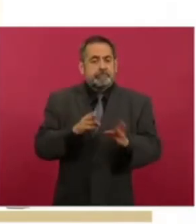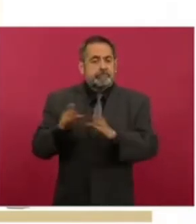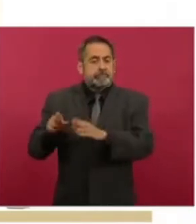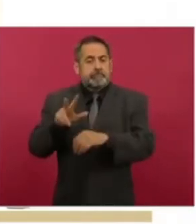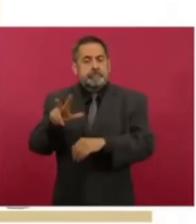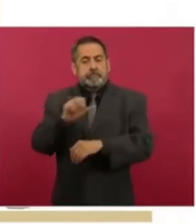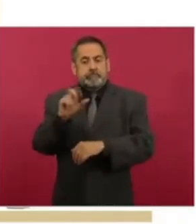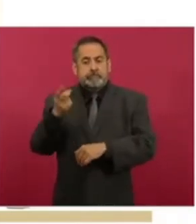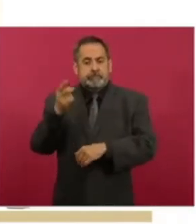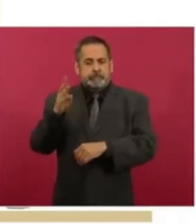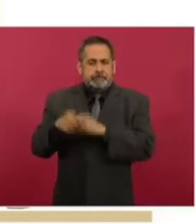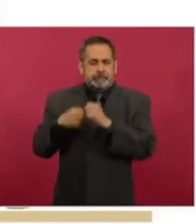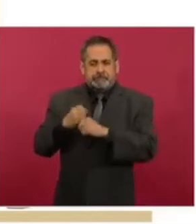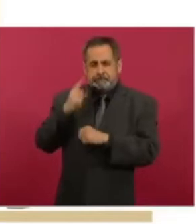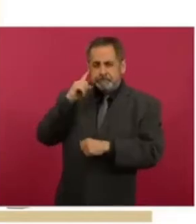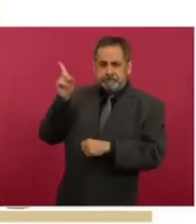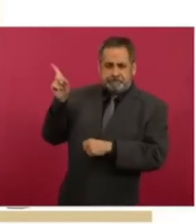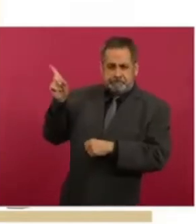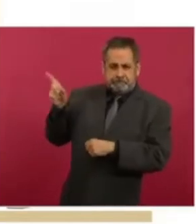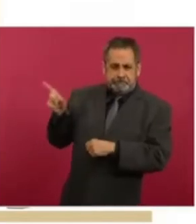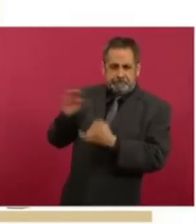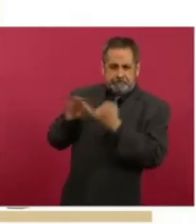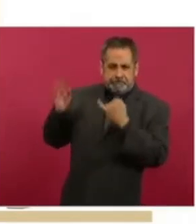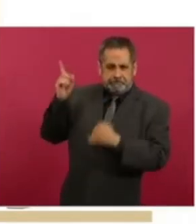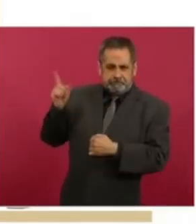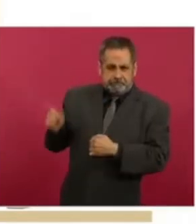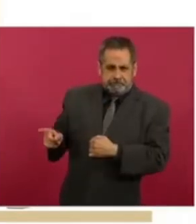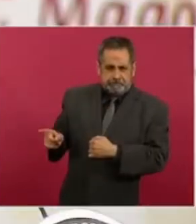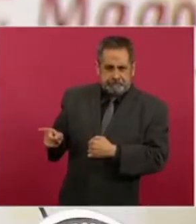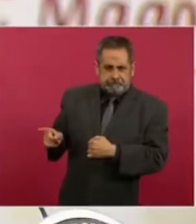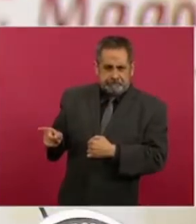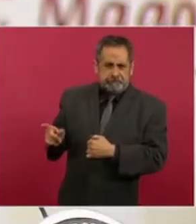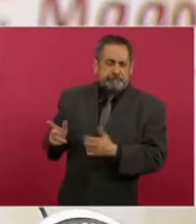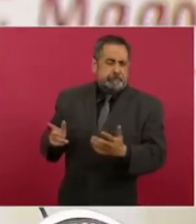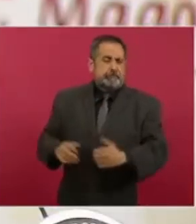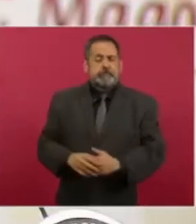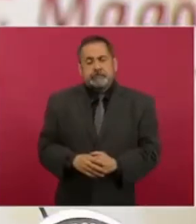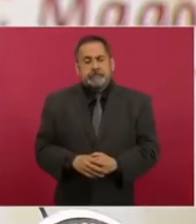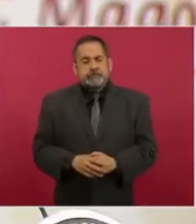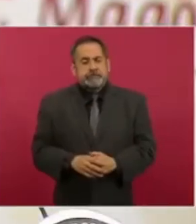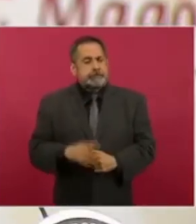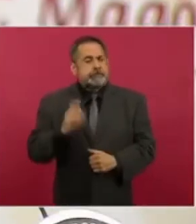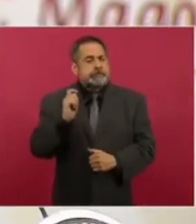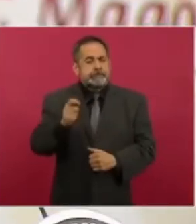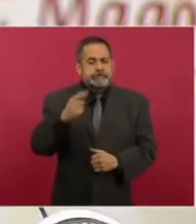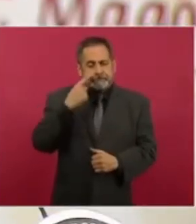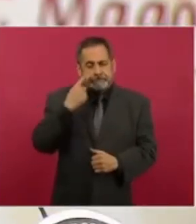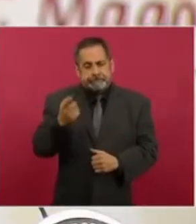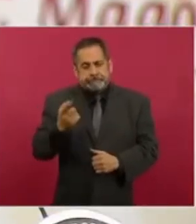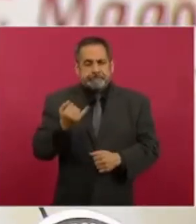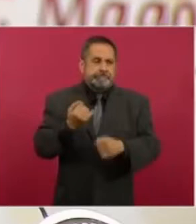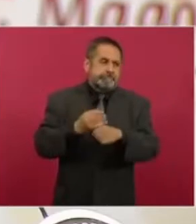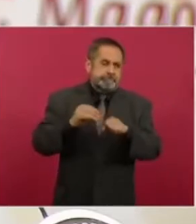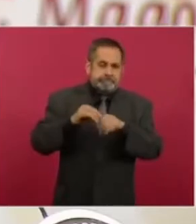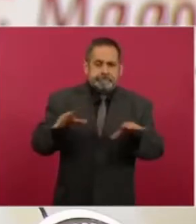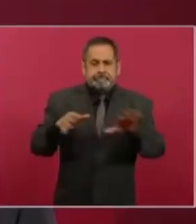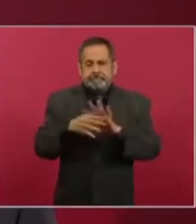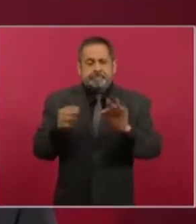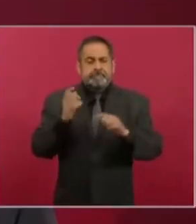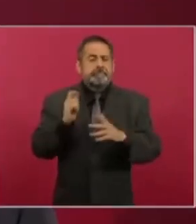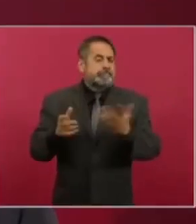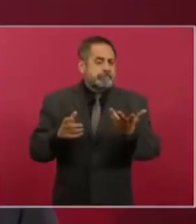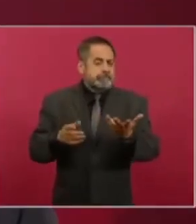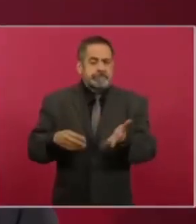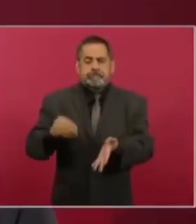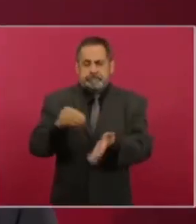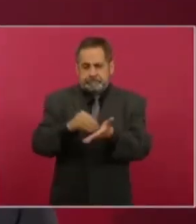39 años, poco menos de la mitad, 47%. Y esto lo que nos lleva es al siguiente mensaje, que es